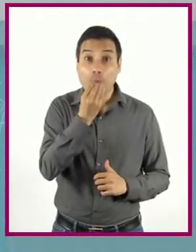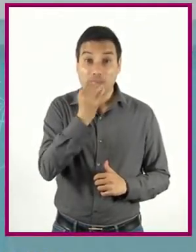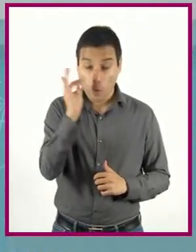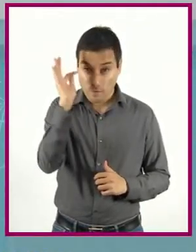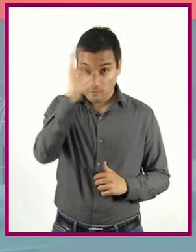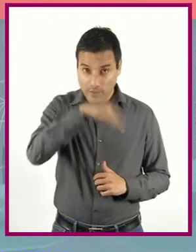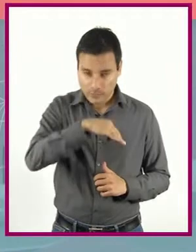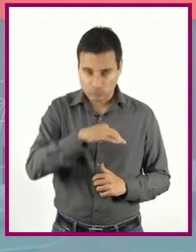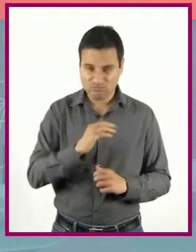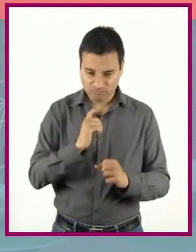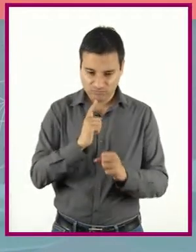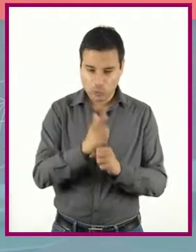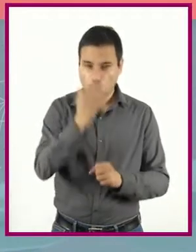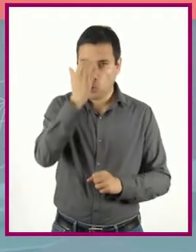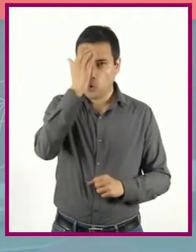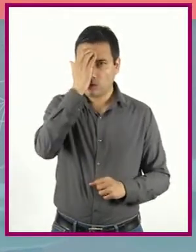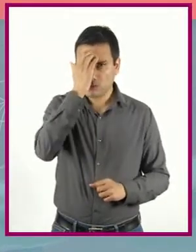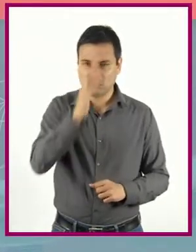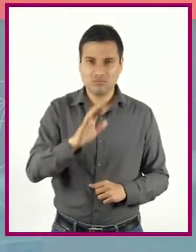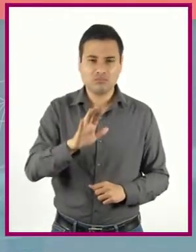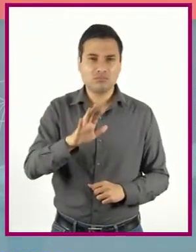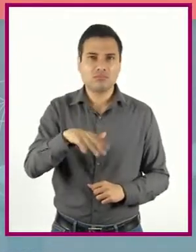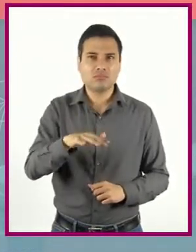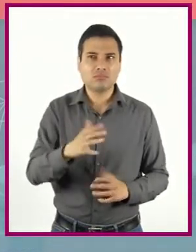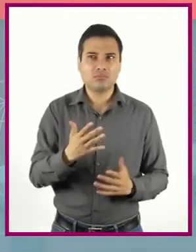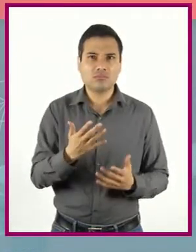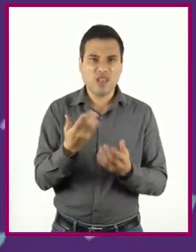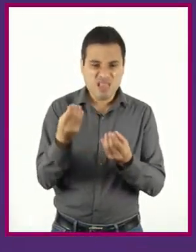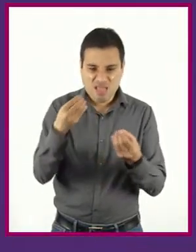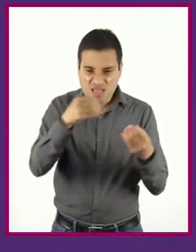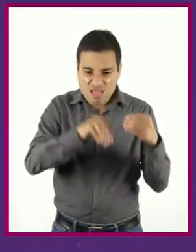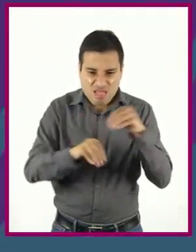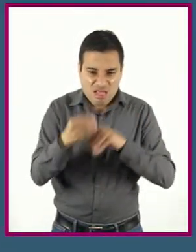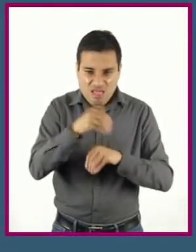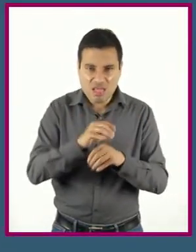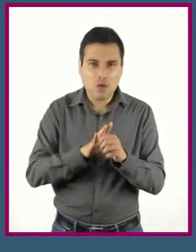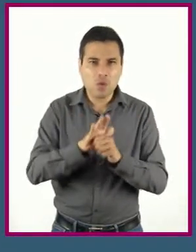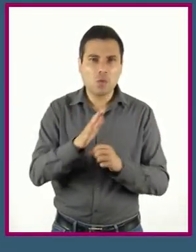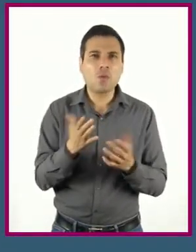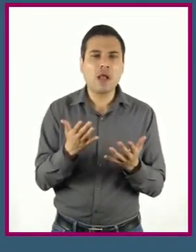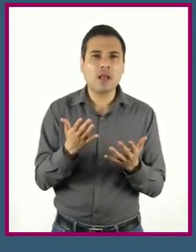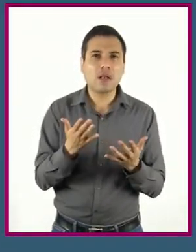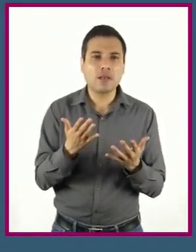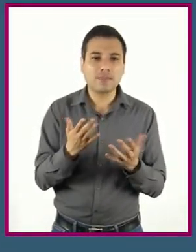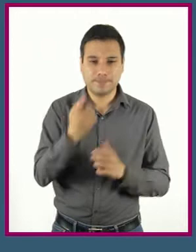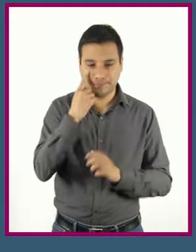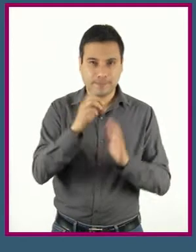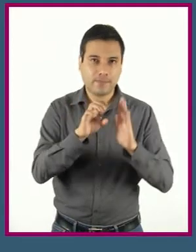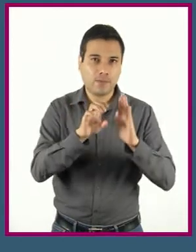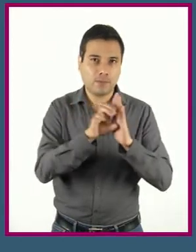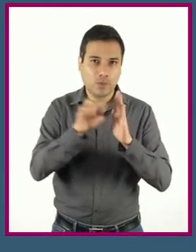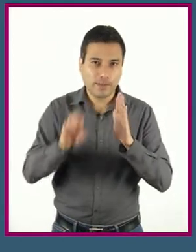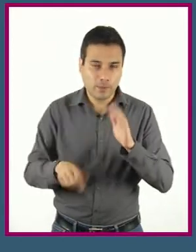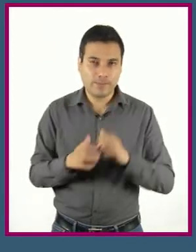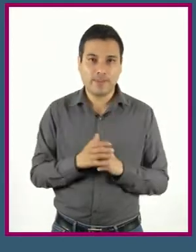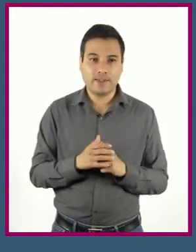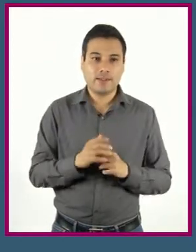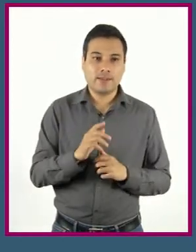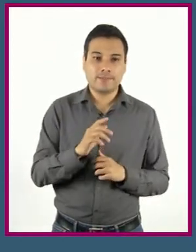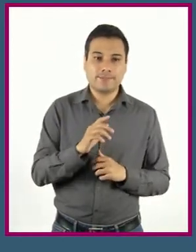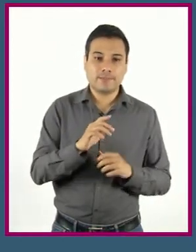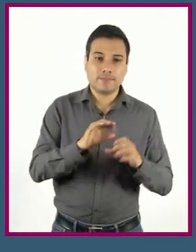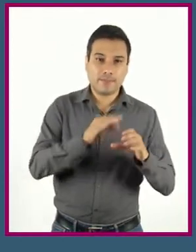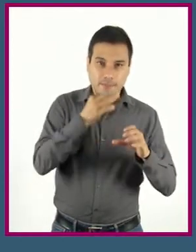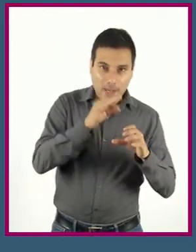procesar. ¿Qué tipo de adulteraciones piensan que sea? Alimentos como las papas, el arroz o el